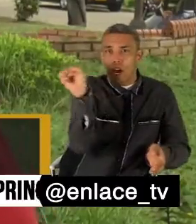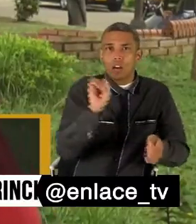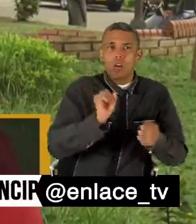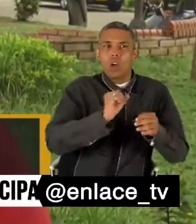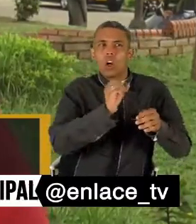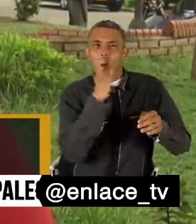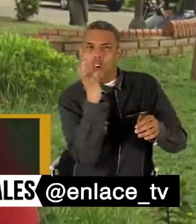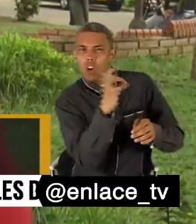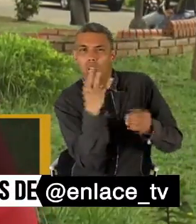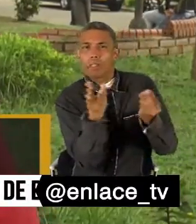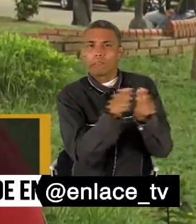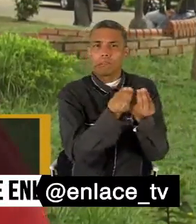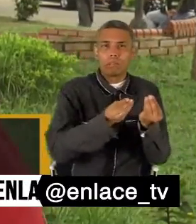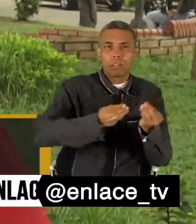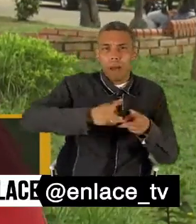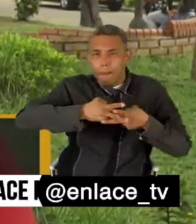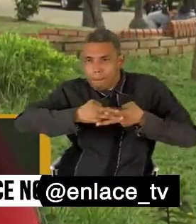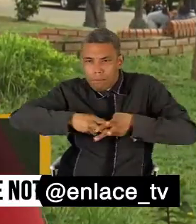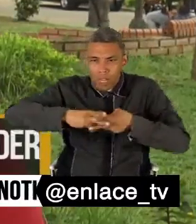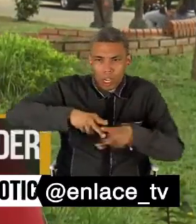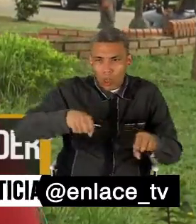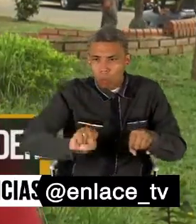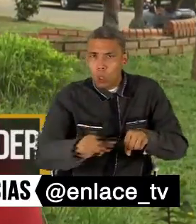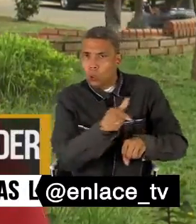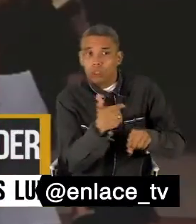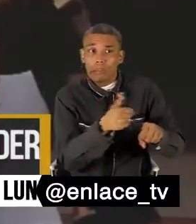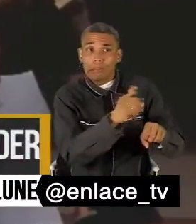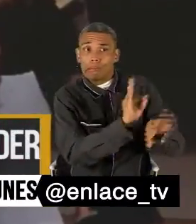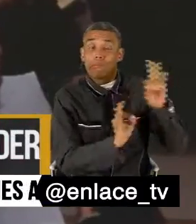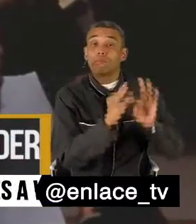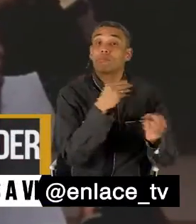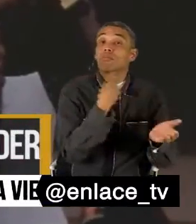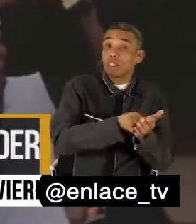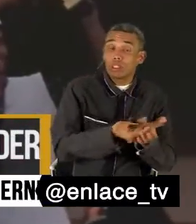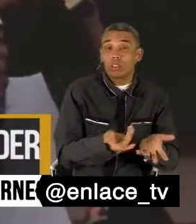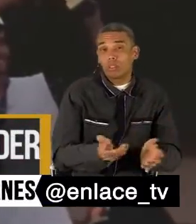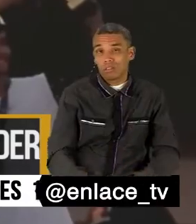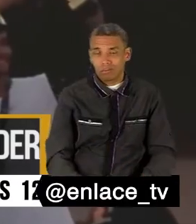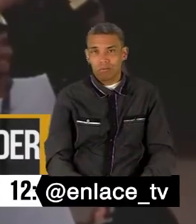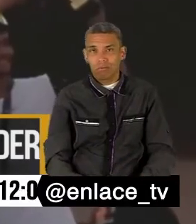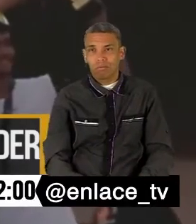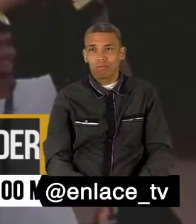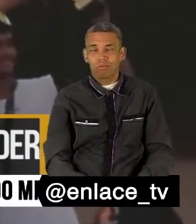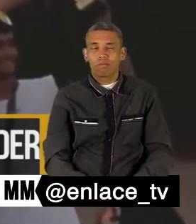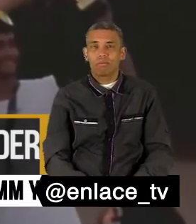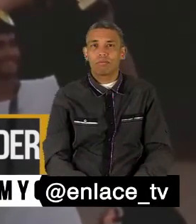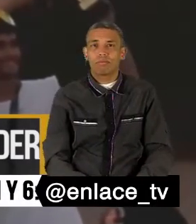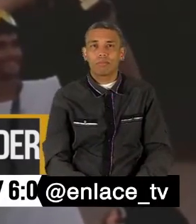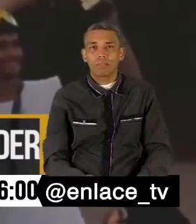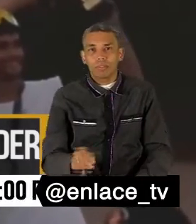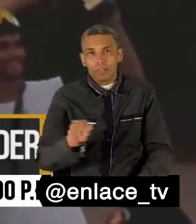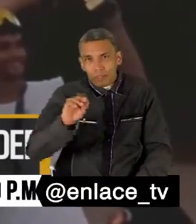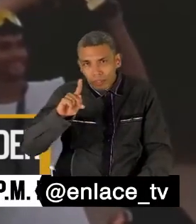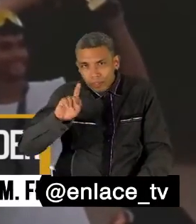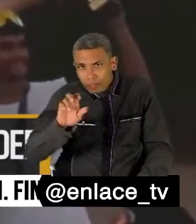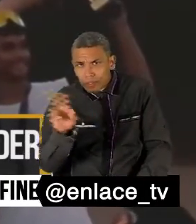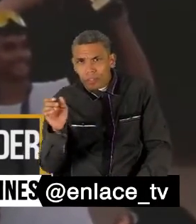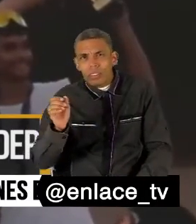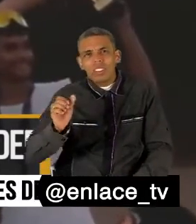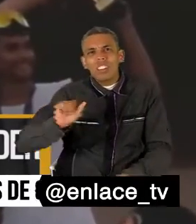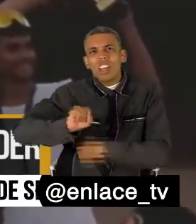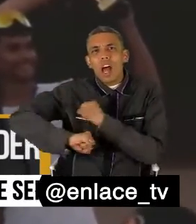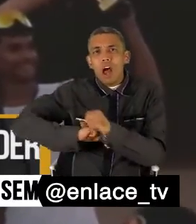las botas, todo se va gastando porque ellos sufren caídas y todo eso. Cardona, barranqueño que desde los 10 años es apasionante de este deporte